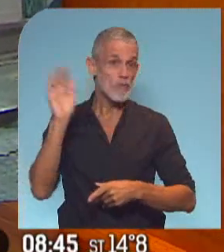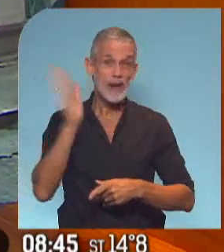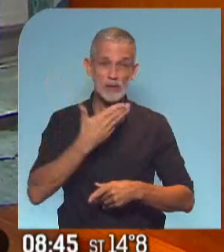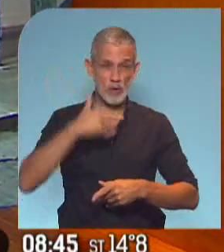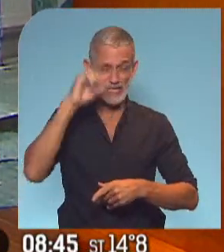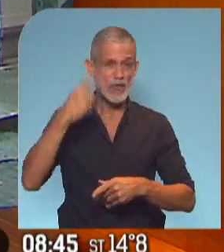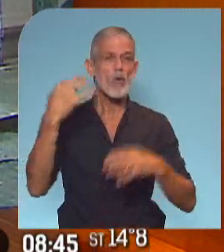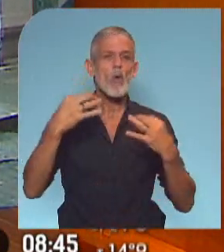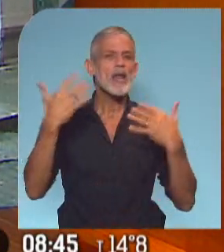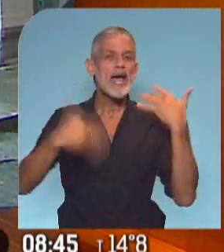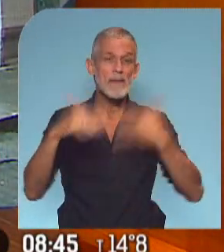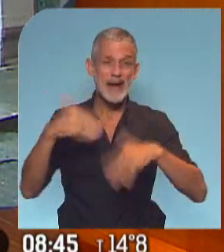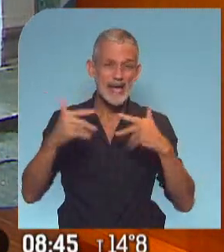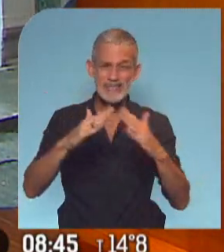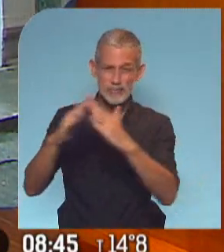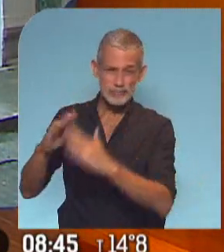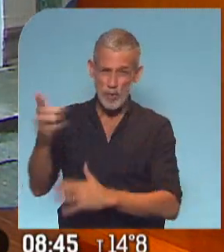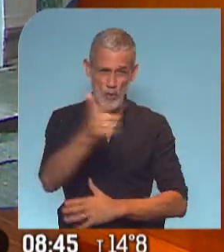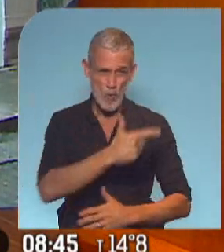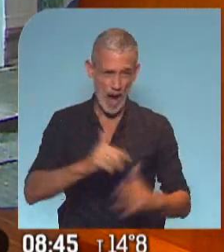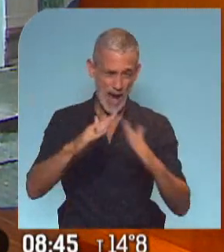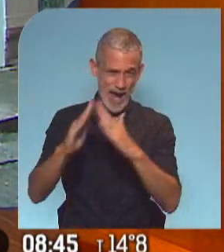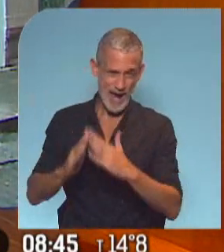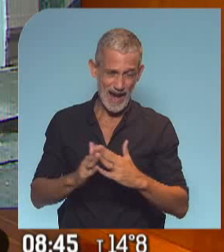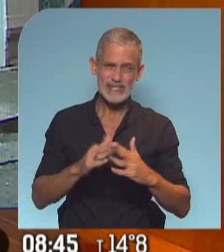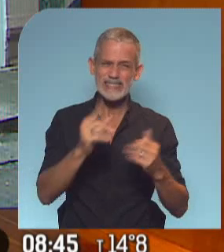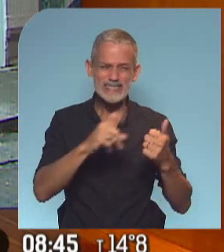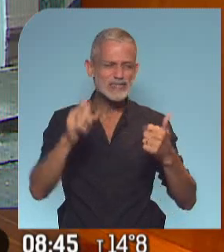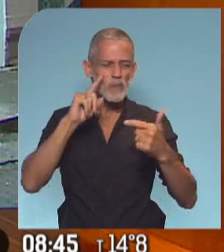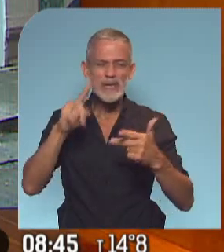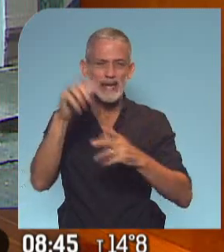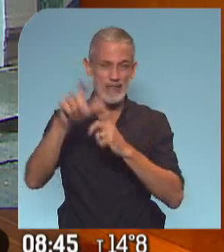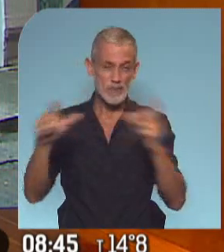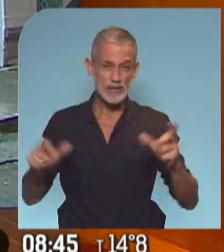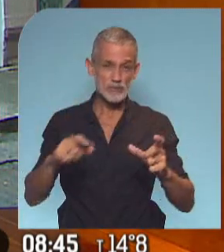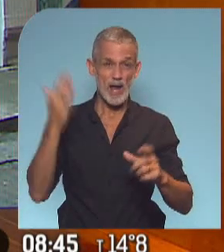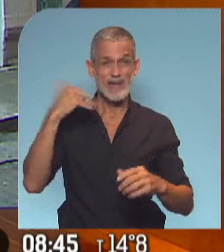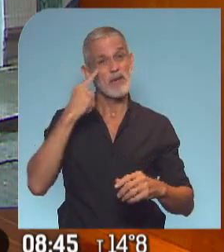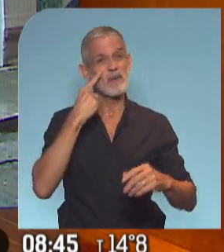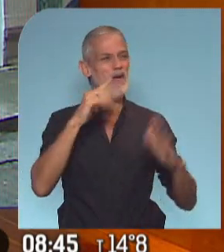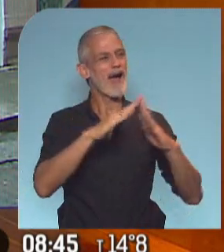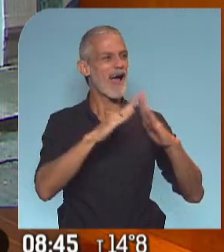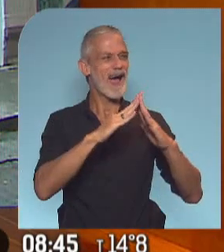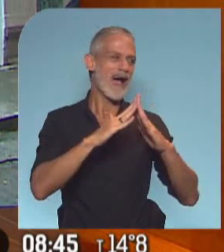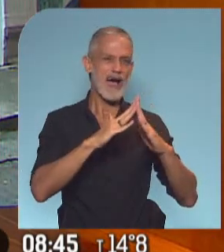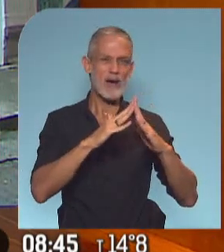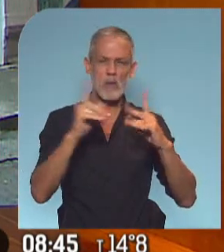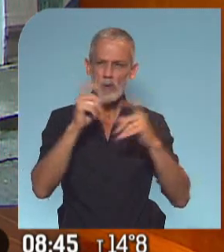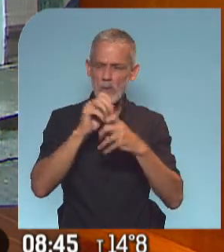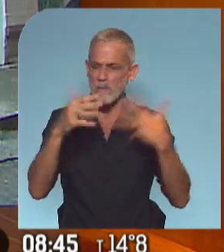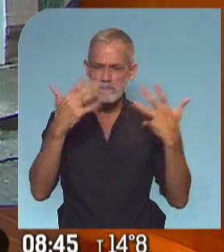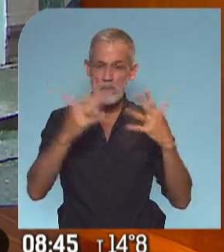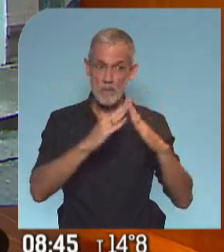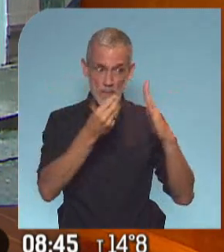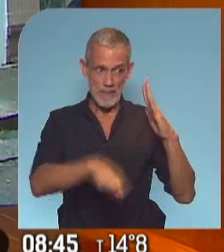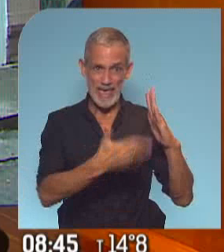que es la emergencia habitacional porque son cientos y miles las personas que vivían en una casa y por diferentes crisis se quedaron sin